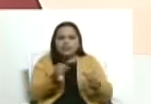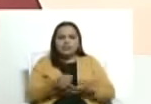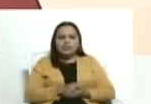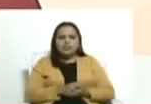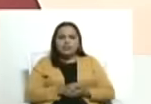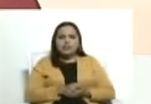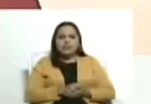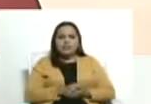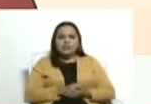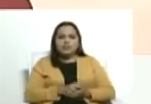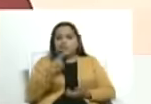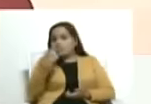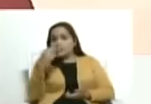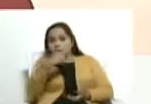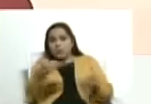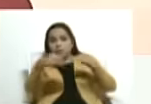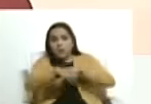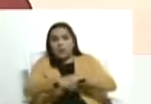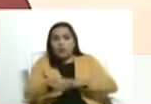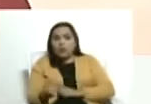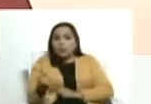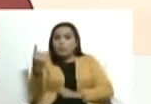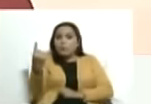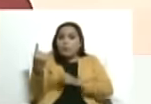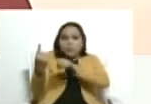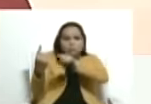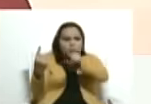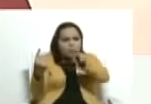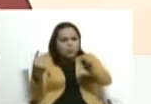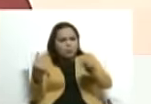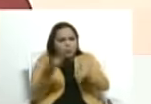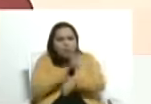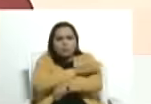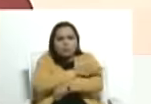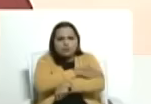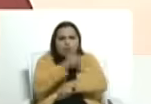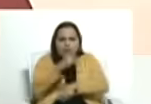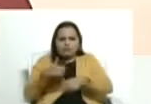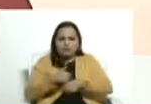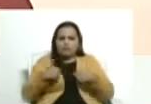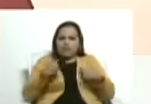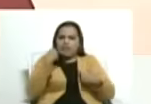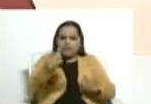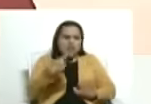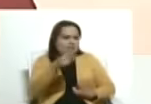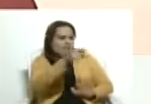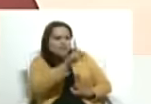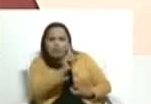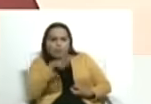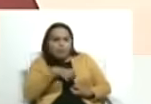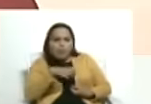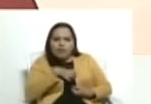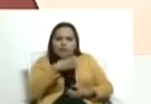de barbarie como esa? De uno solo, que tuviera la valentía de pararse y decir, así no se juega.